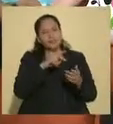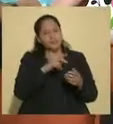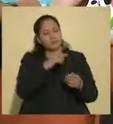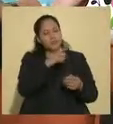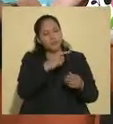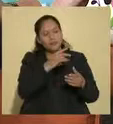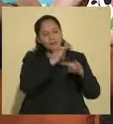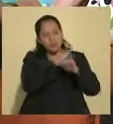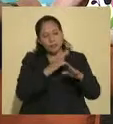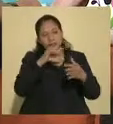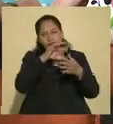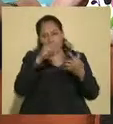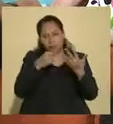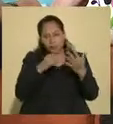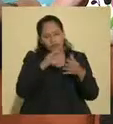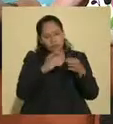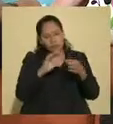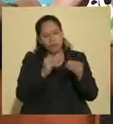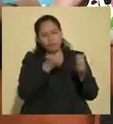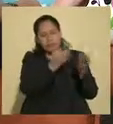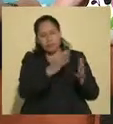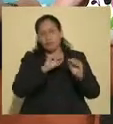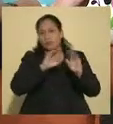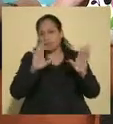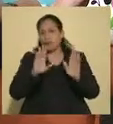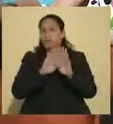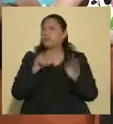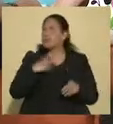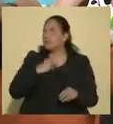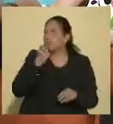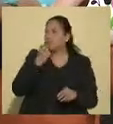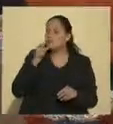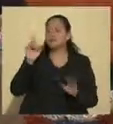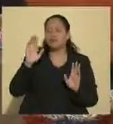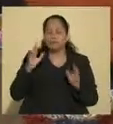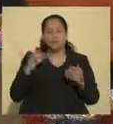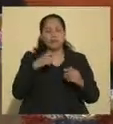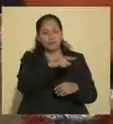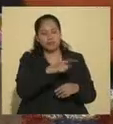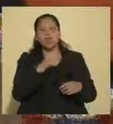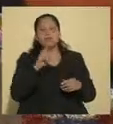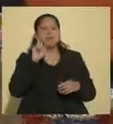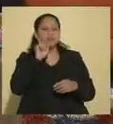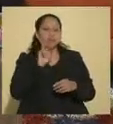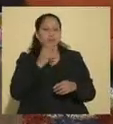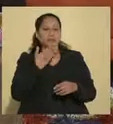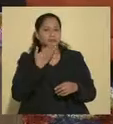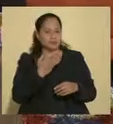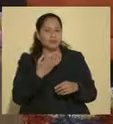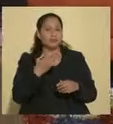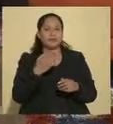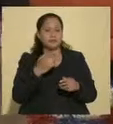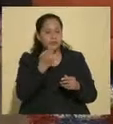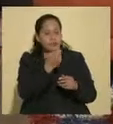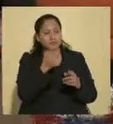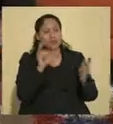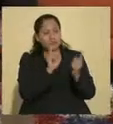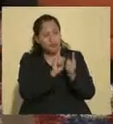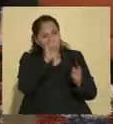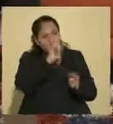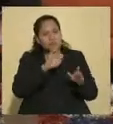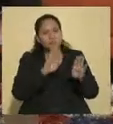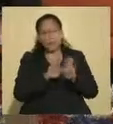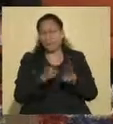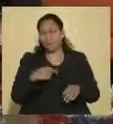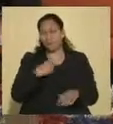padre e hijo, de confianza, y para que tu chiquito tengas la seguridad de que puede llevar una sexualidad sana? ¿Cómo hacer ese acercamiento? Mira, es muy yo creo difícil. que es